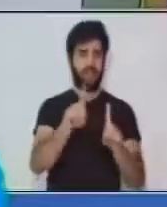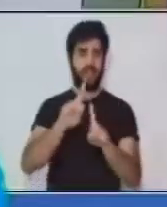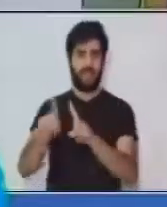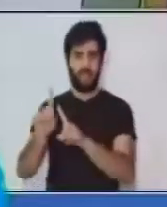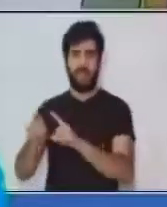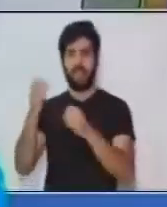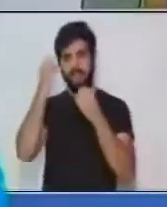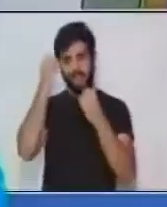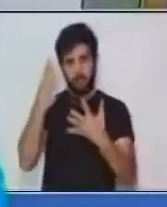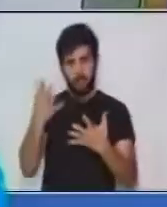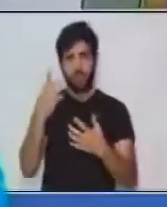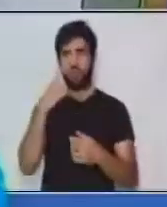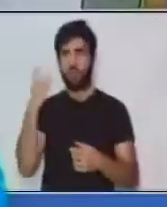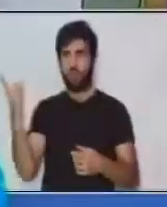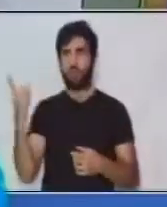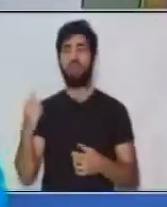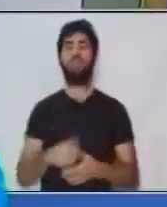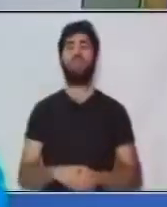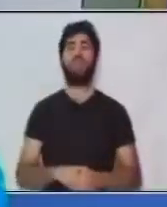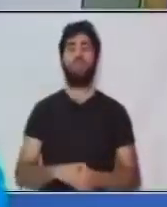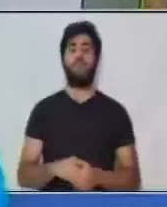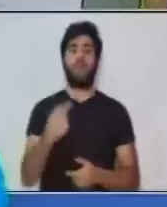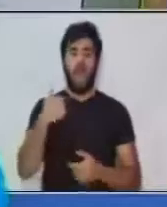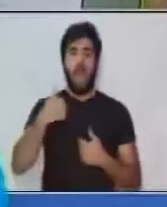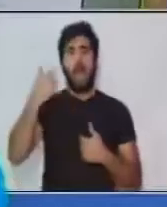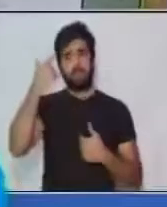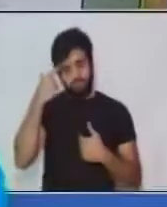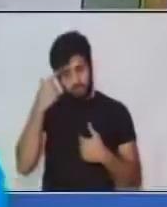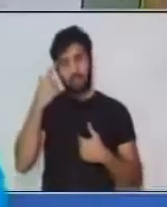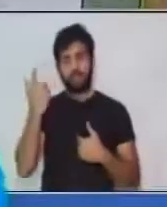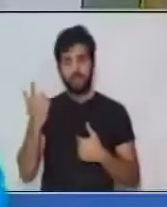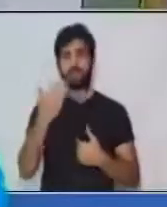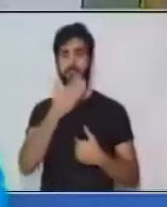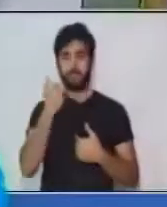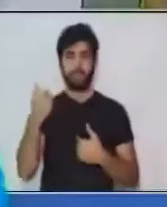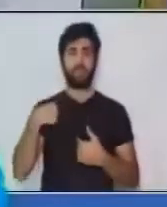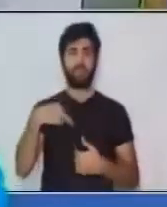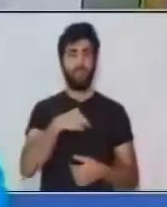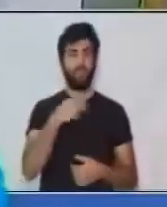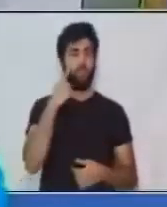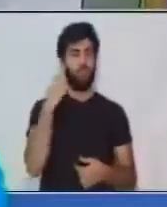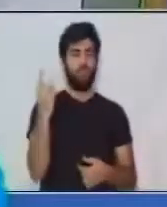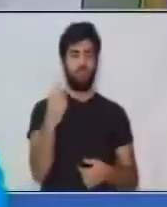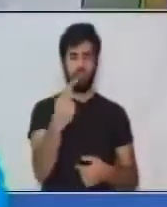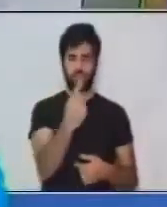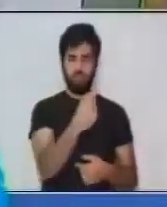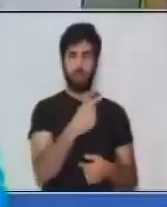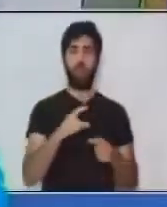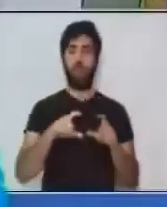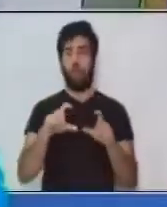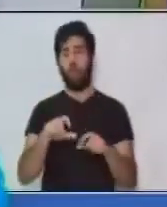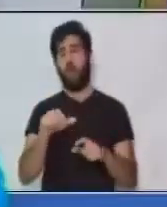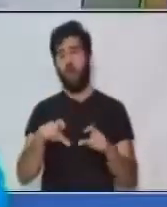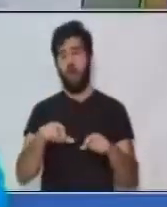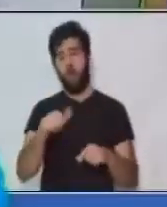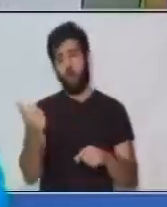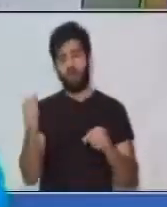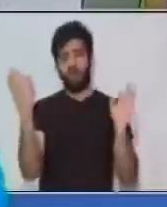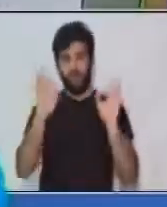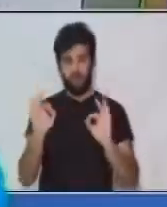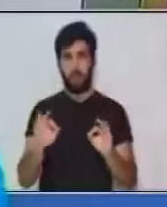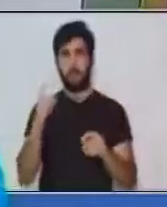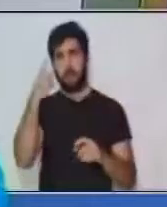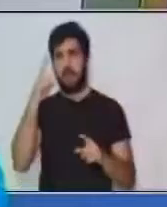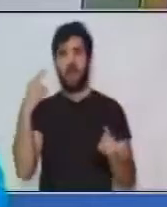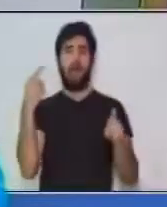información tecnológica que son anónimas, entonces consideraría yo que mejor busquemos otro tipo de fuentes para que no caigamos en ese